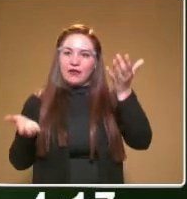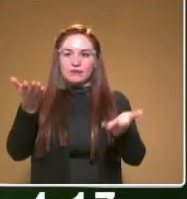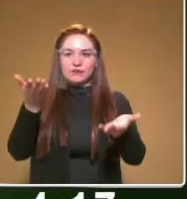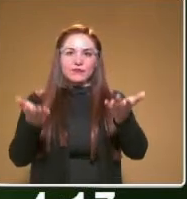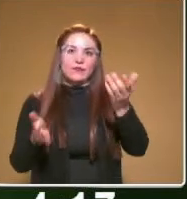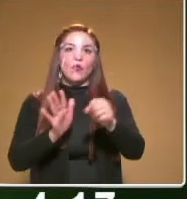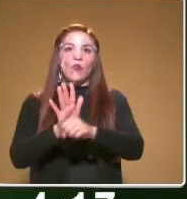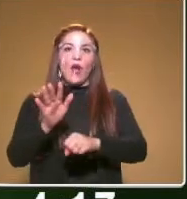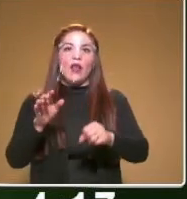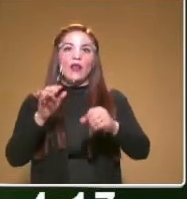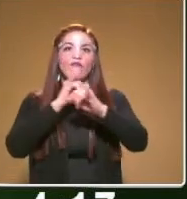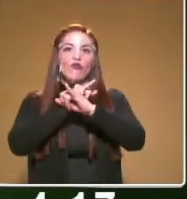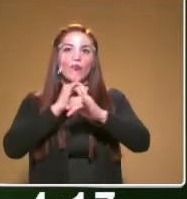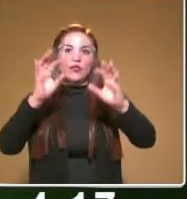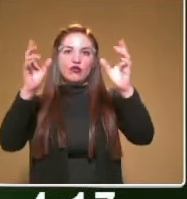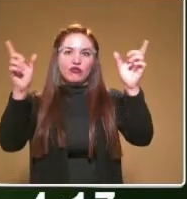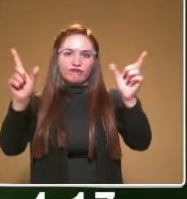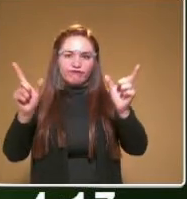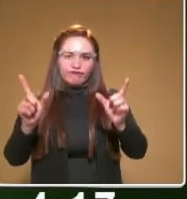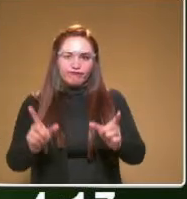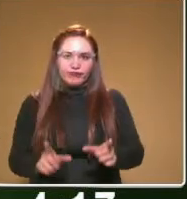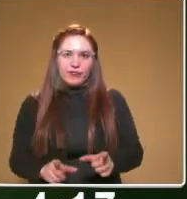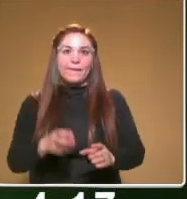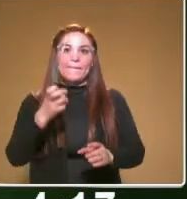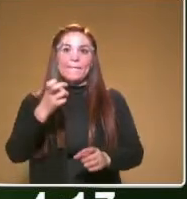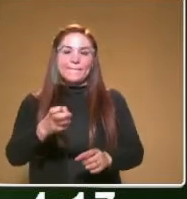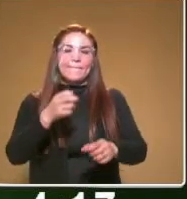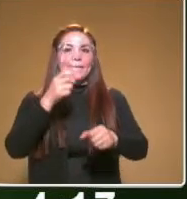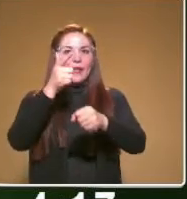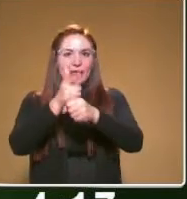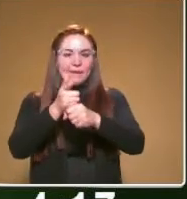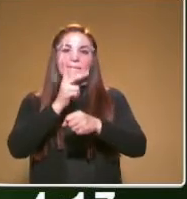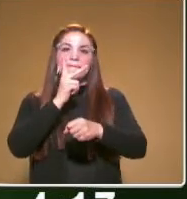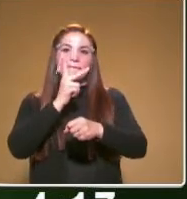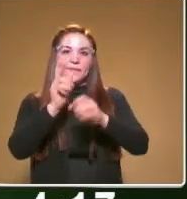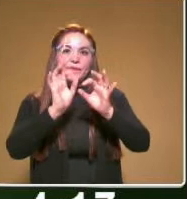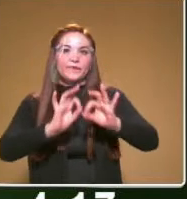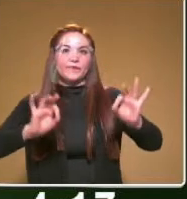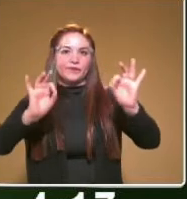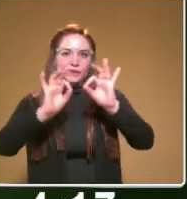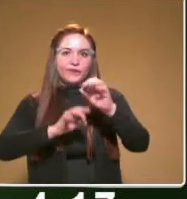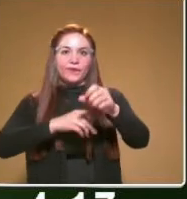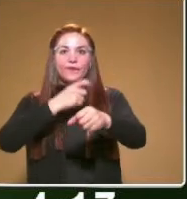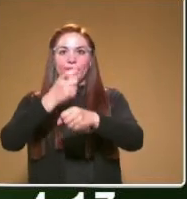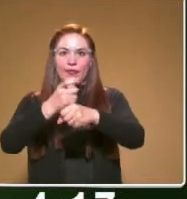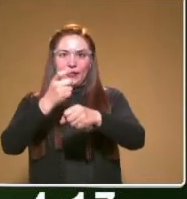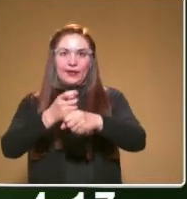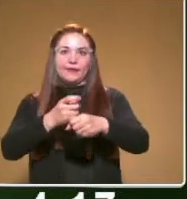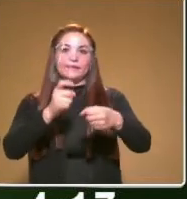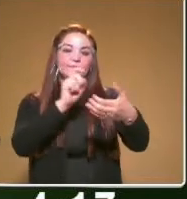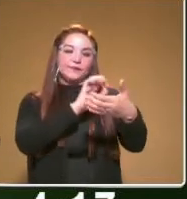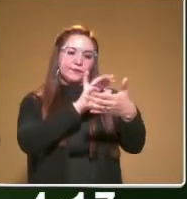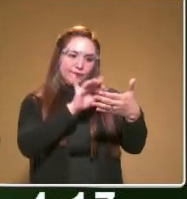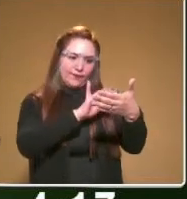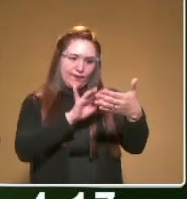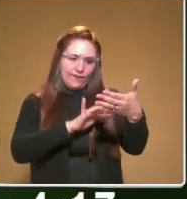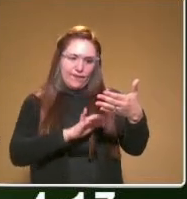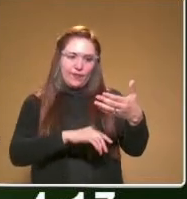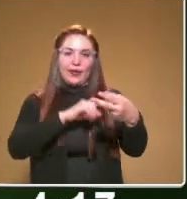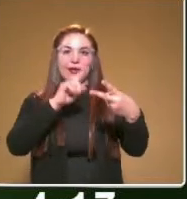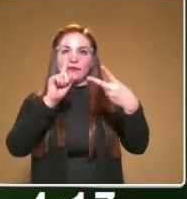aparte de identificar las palabras importantes, es como usted mencionaba, primero leer el texto y luego